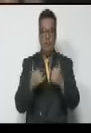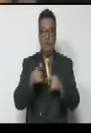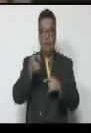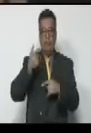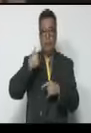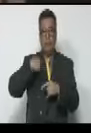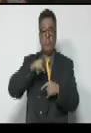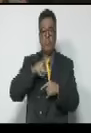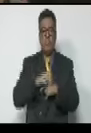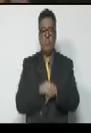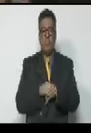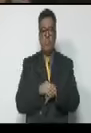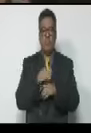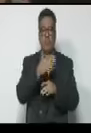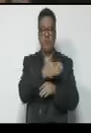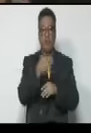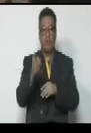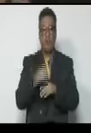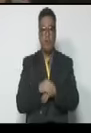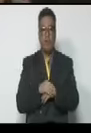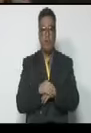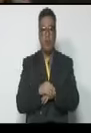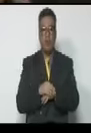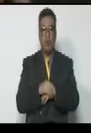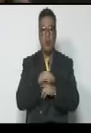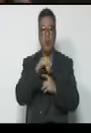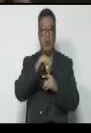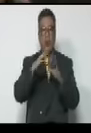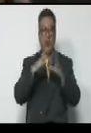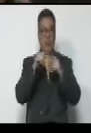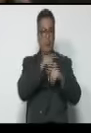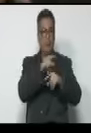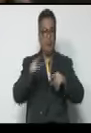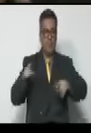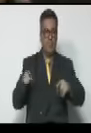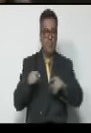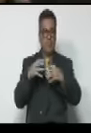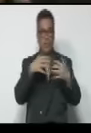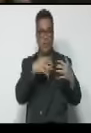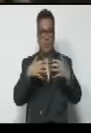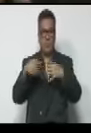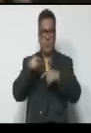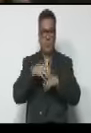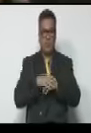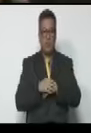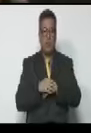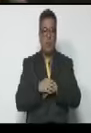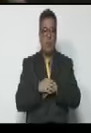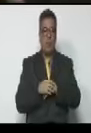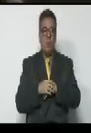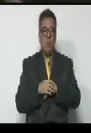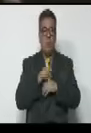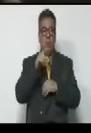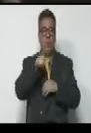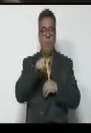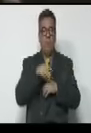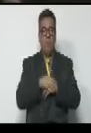resulta que estos o estas víctimas de su guerra son